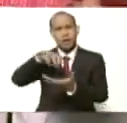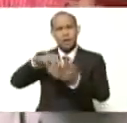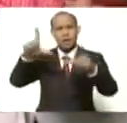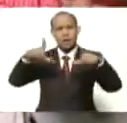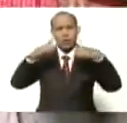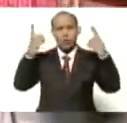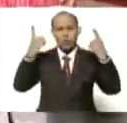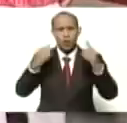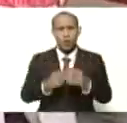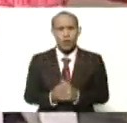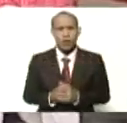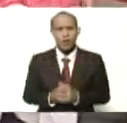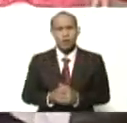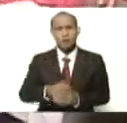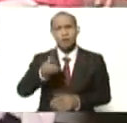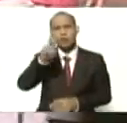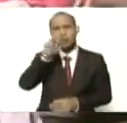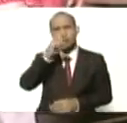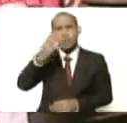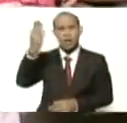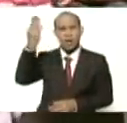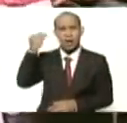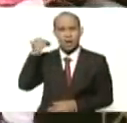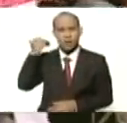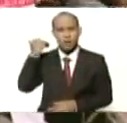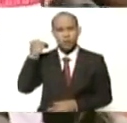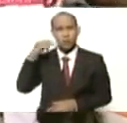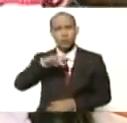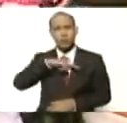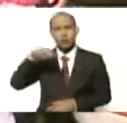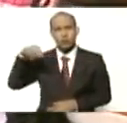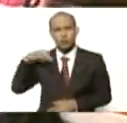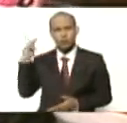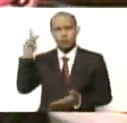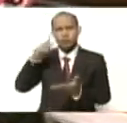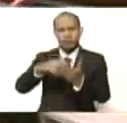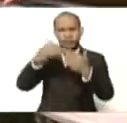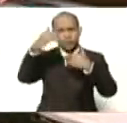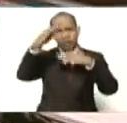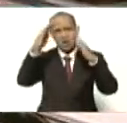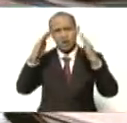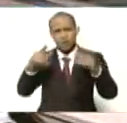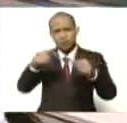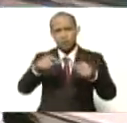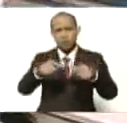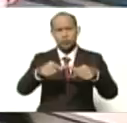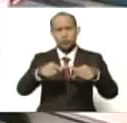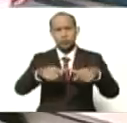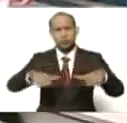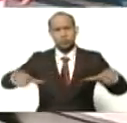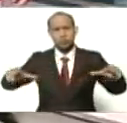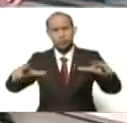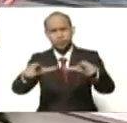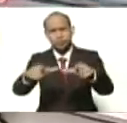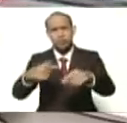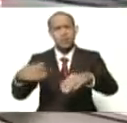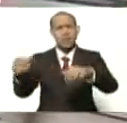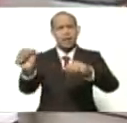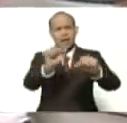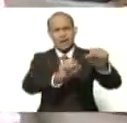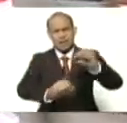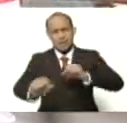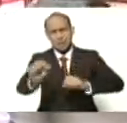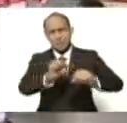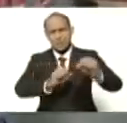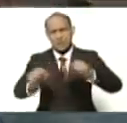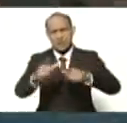y hace dos años presidente hemos venido atendiendo este muelle con una limpieza a la zona